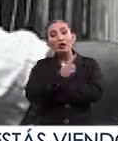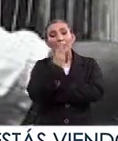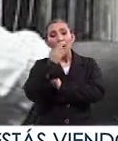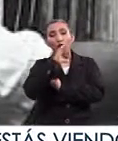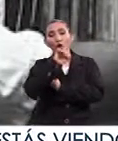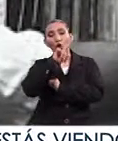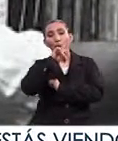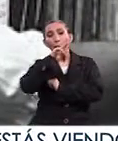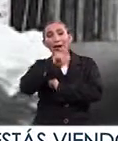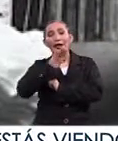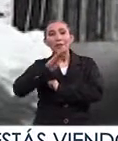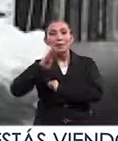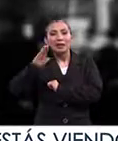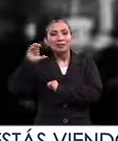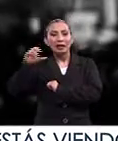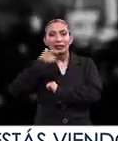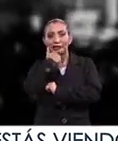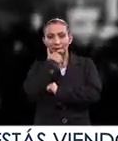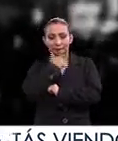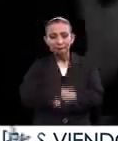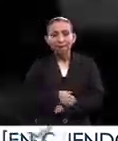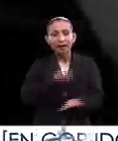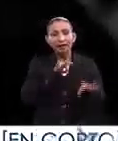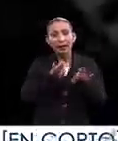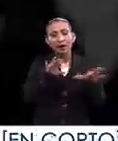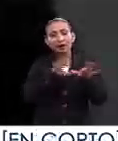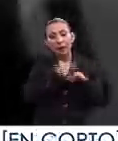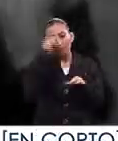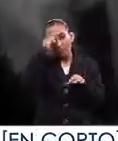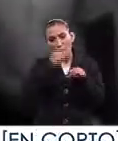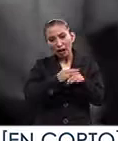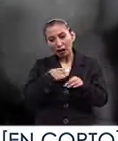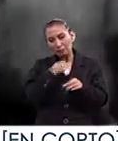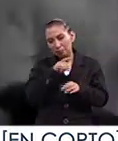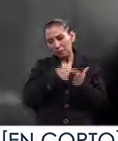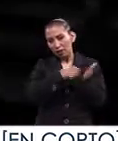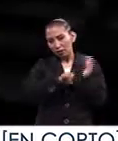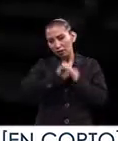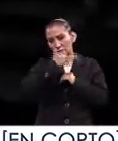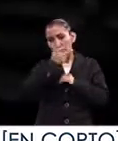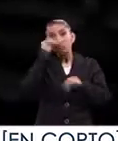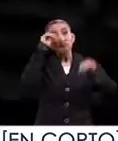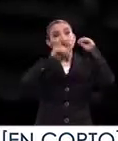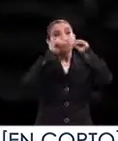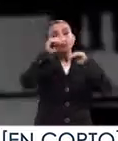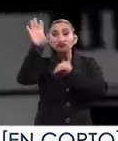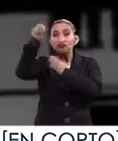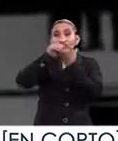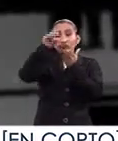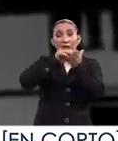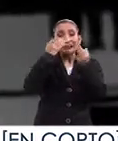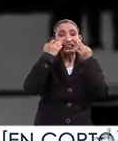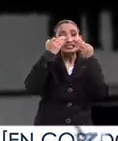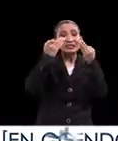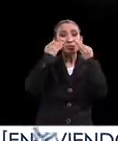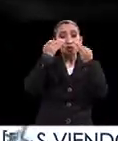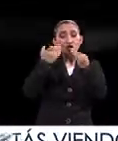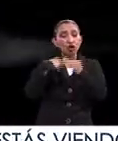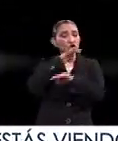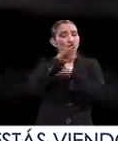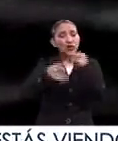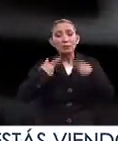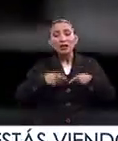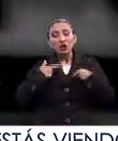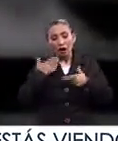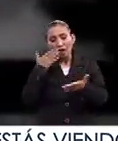de Columbia y la BBC de Londres. Trabajó en Memorial del 68, donde plasmó una recopilación de testimonios de todos